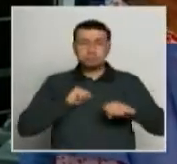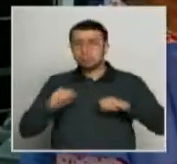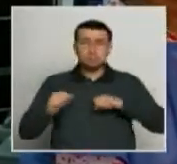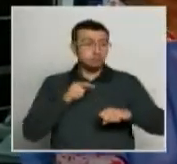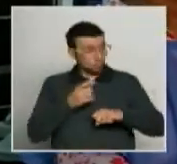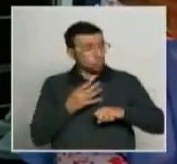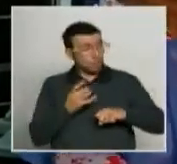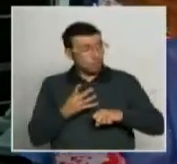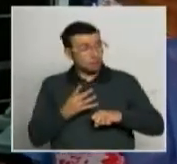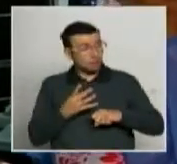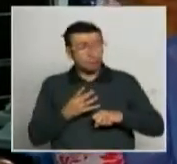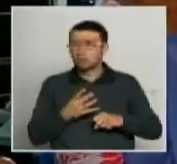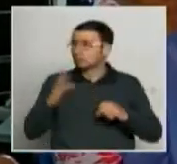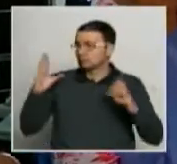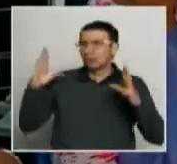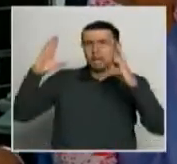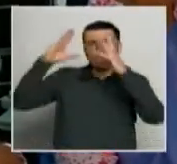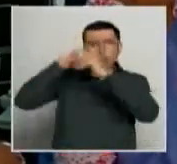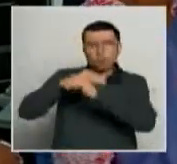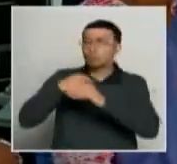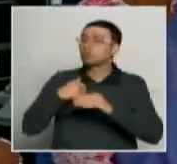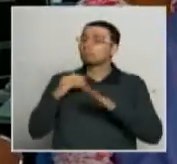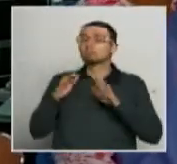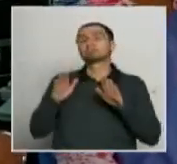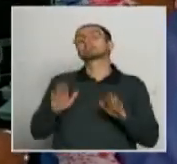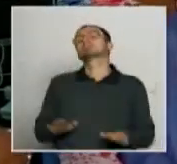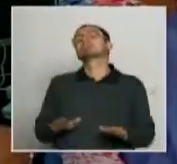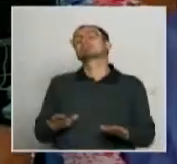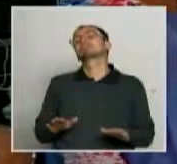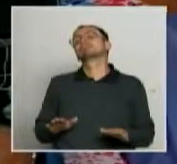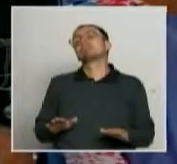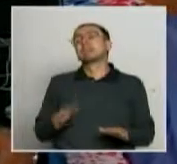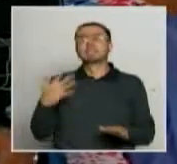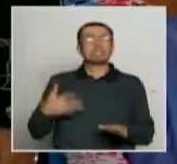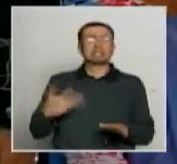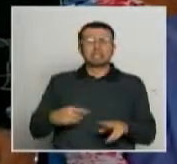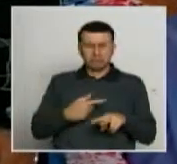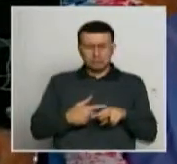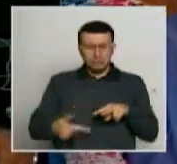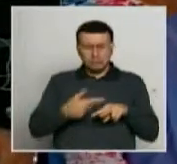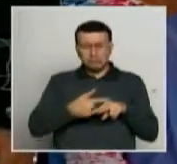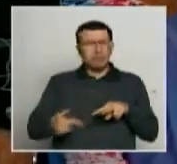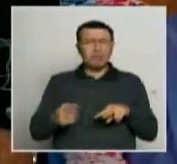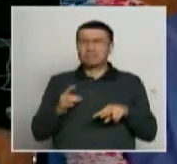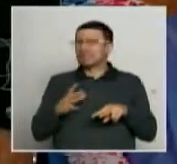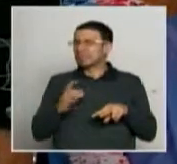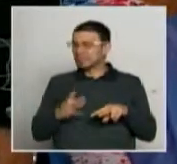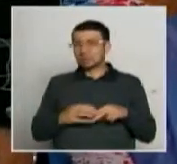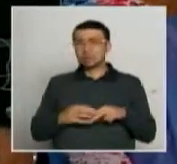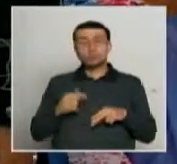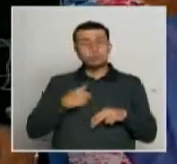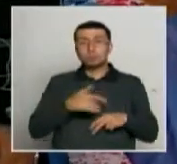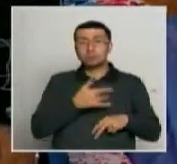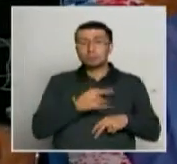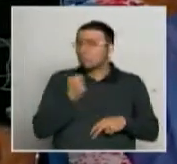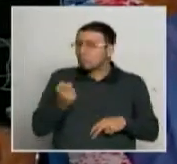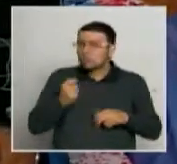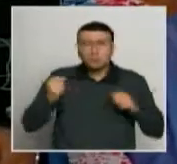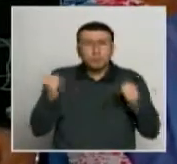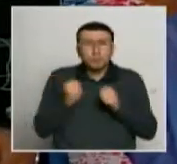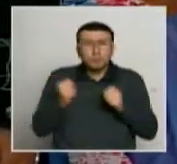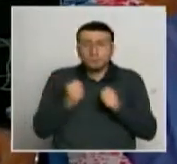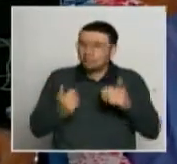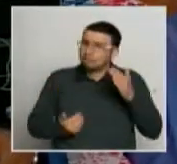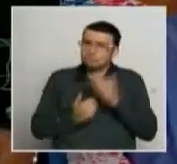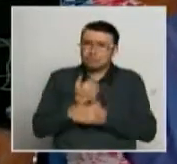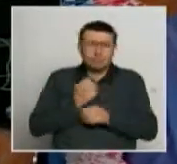física? No, en la noche, cuando estoy quieta, cuando estoy acostada y si que siento un poquito de frío me comienzan a